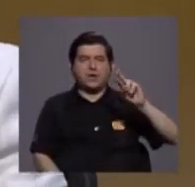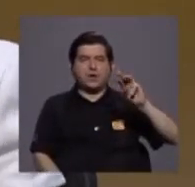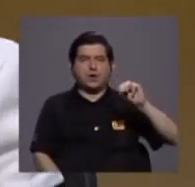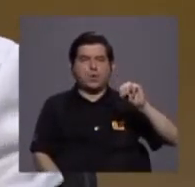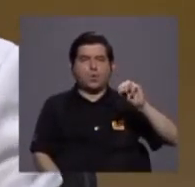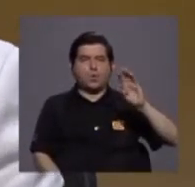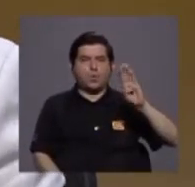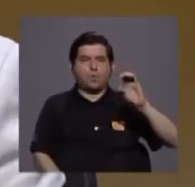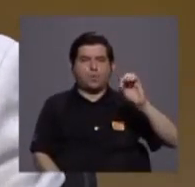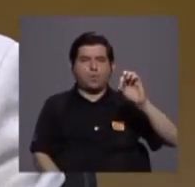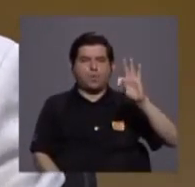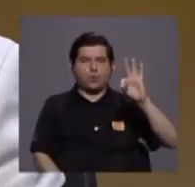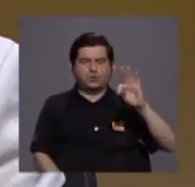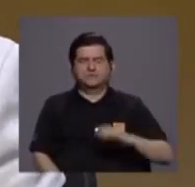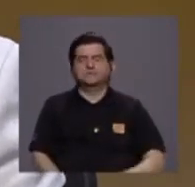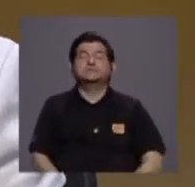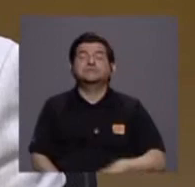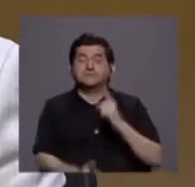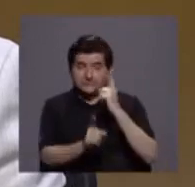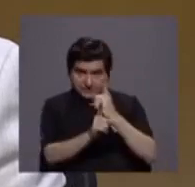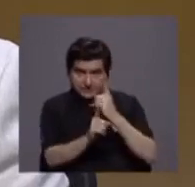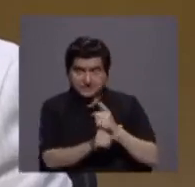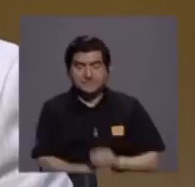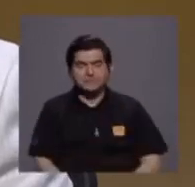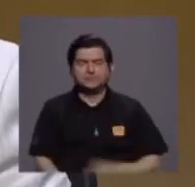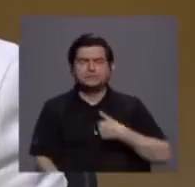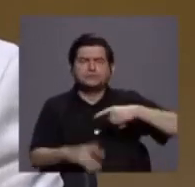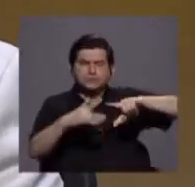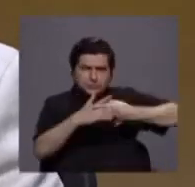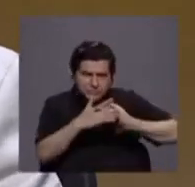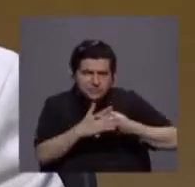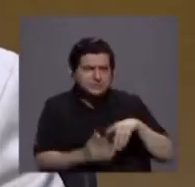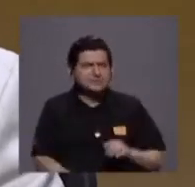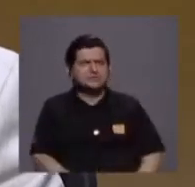a mi proyecto. Y efectivamente